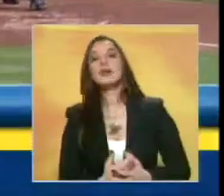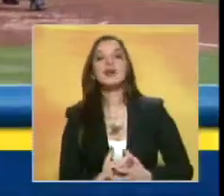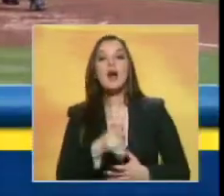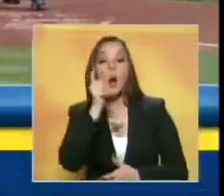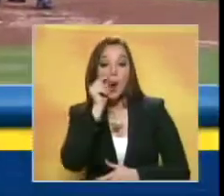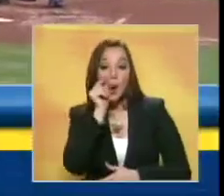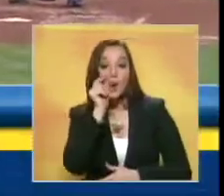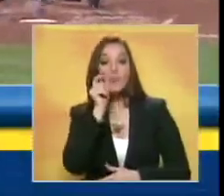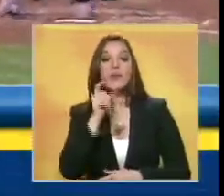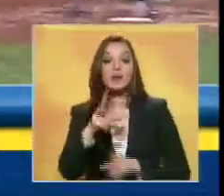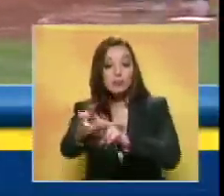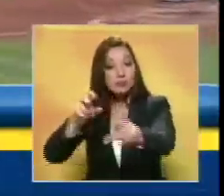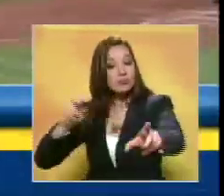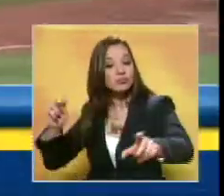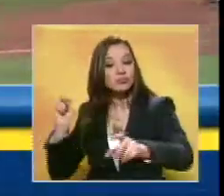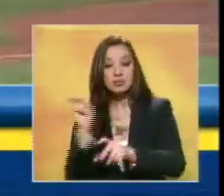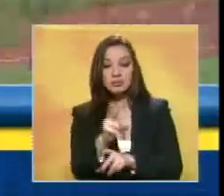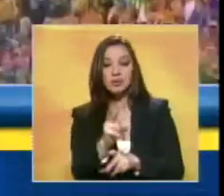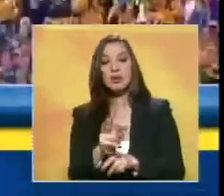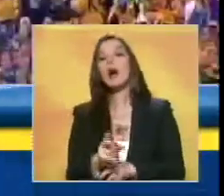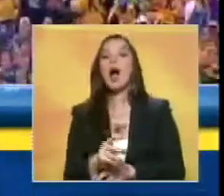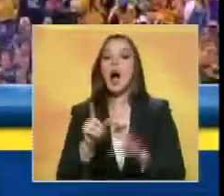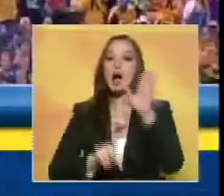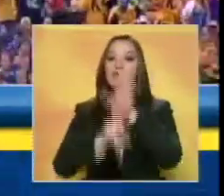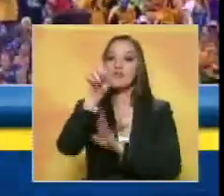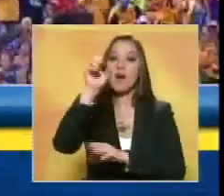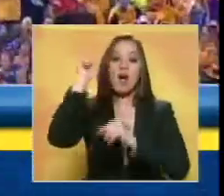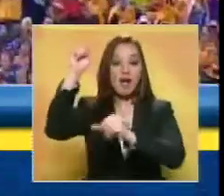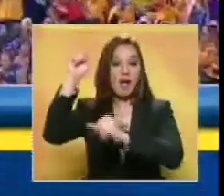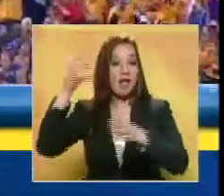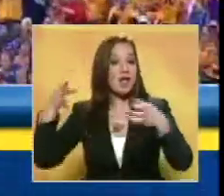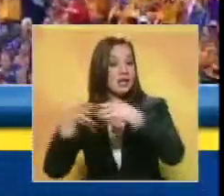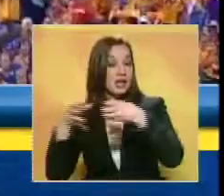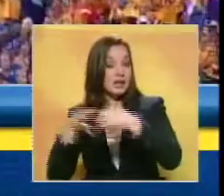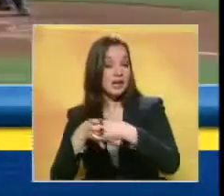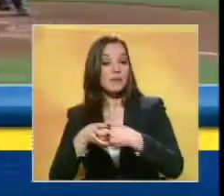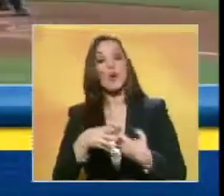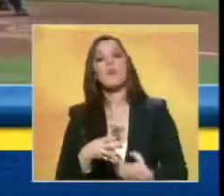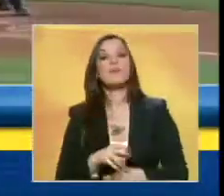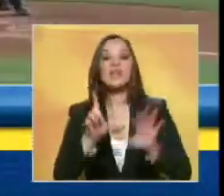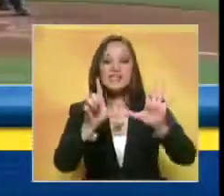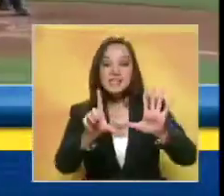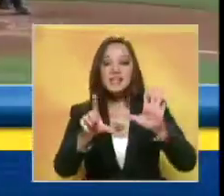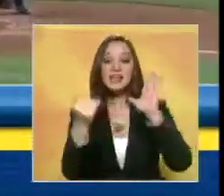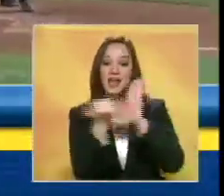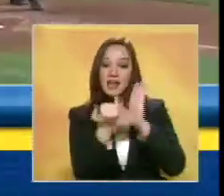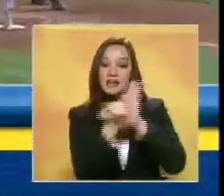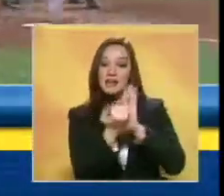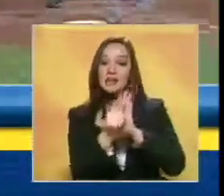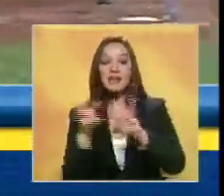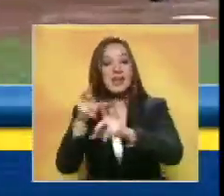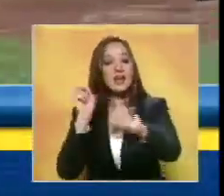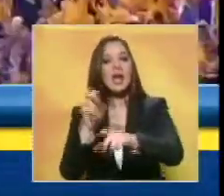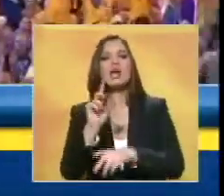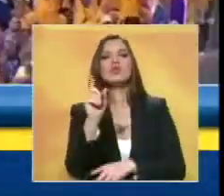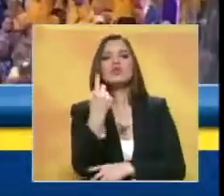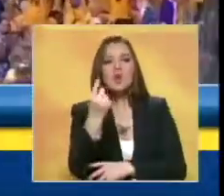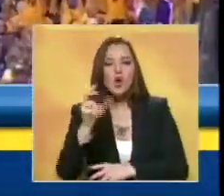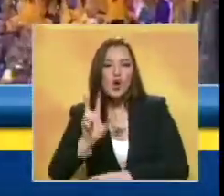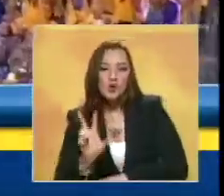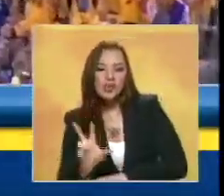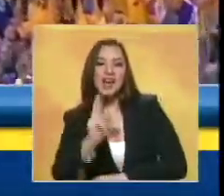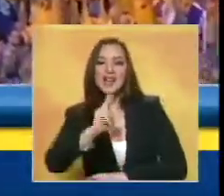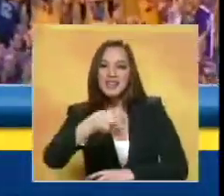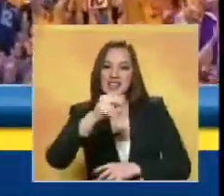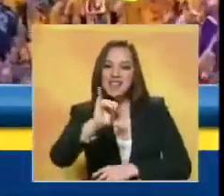a crecerse desde la lomita para lograr la victoria 13 de la campaña. Lanzó 7 entradas completas, en las que apenas le dieron 3 hits y le anotaron